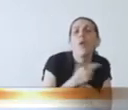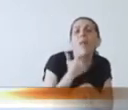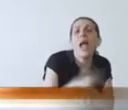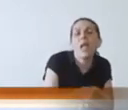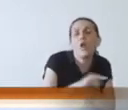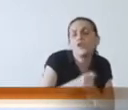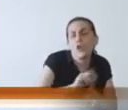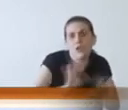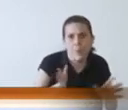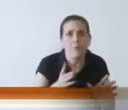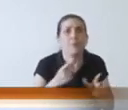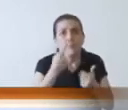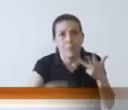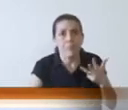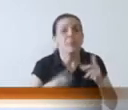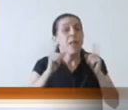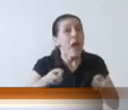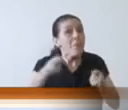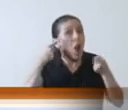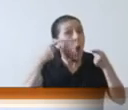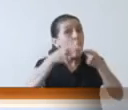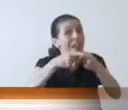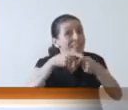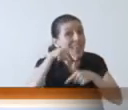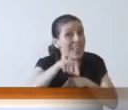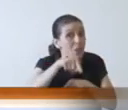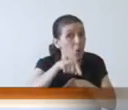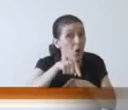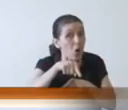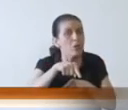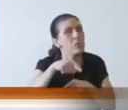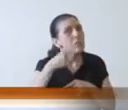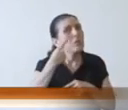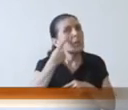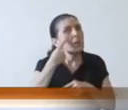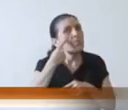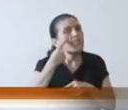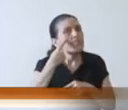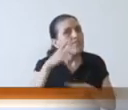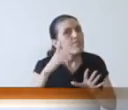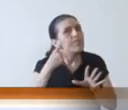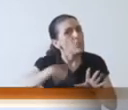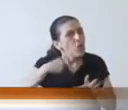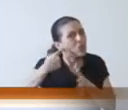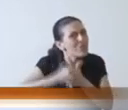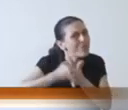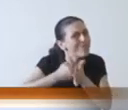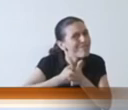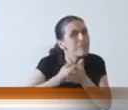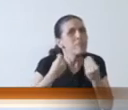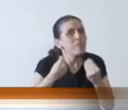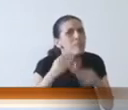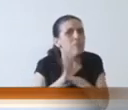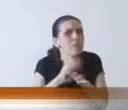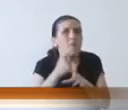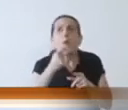Por último, como el objeto de esto es tratar de estamos tratando de disminuir la cantidad de